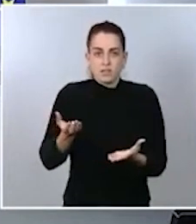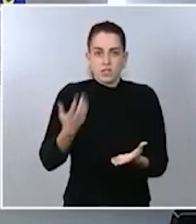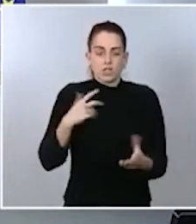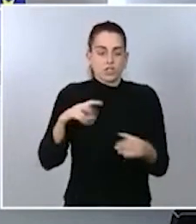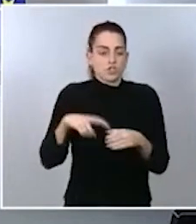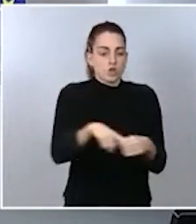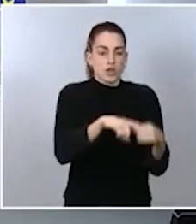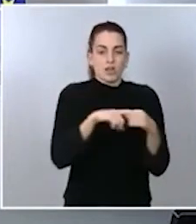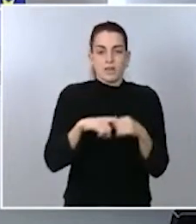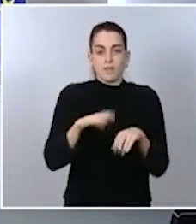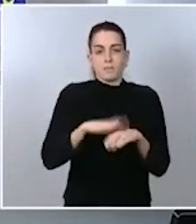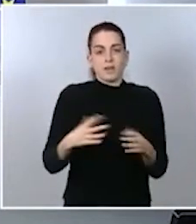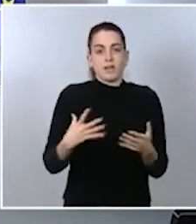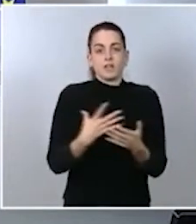debemos unos a otros muchas gracias